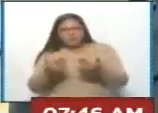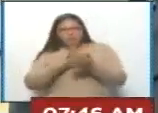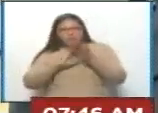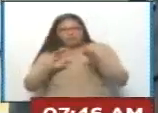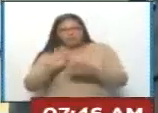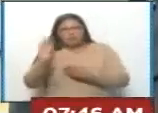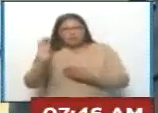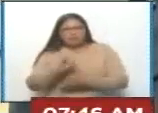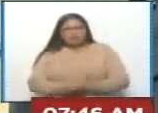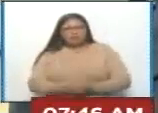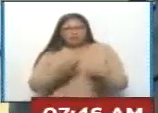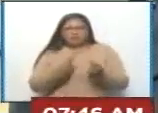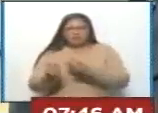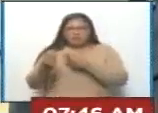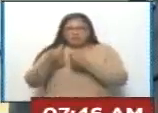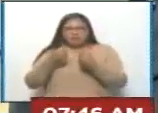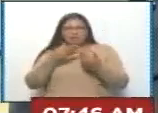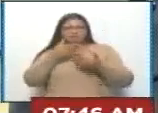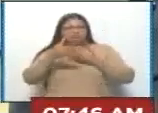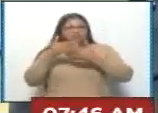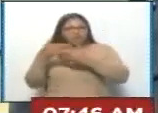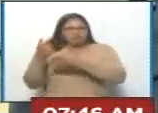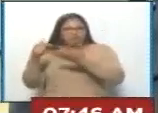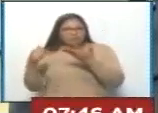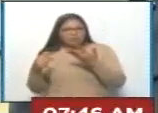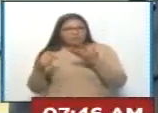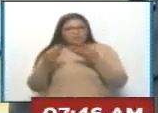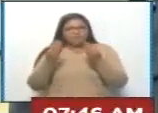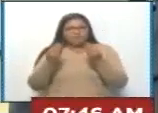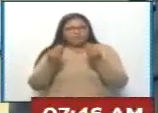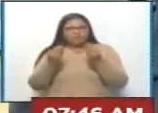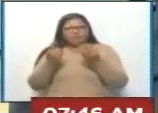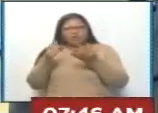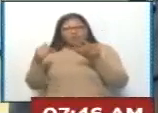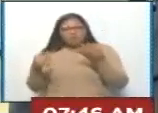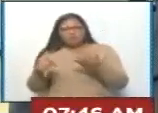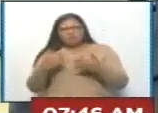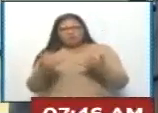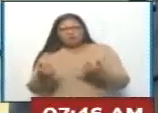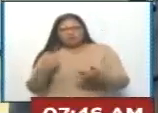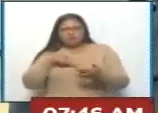patria, una economía mixta, con muchos elementos. Y lo que nosotros vayamos a hacer,